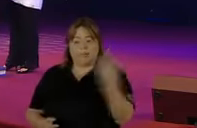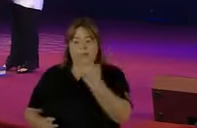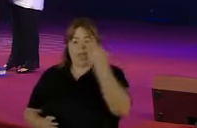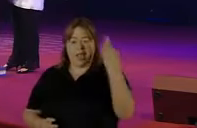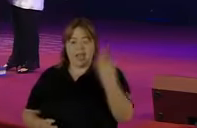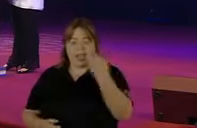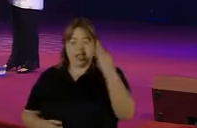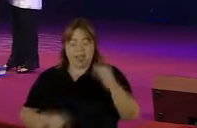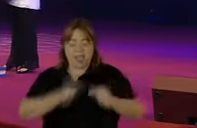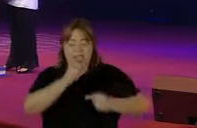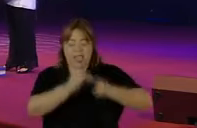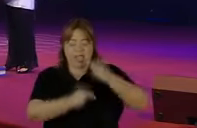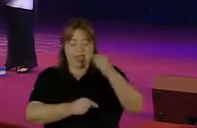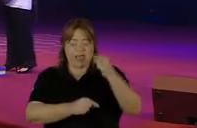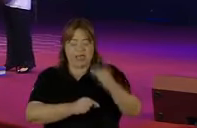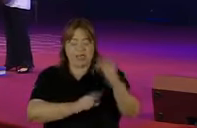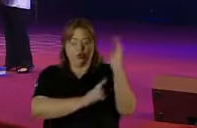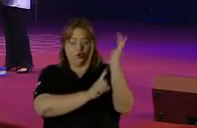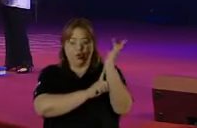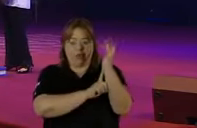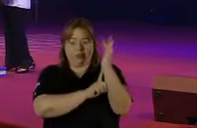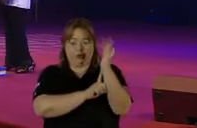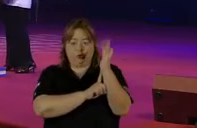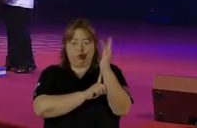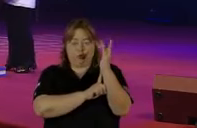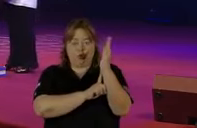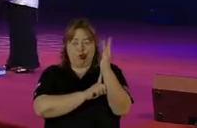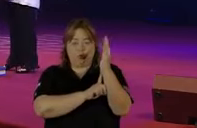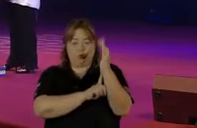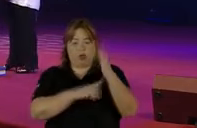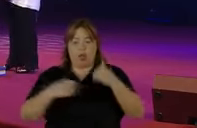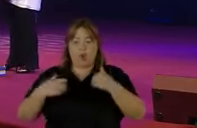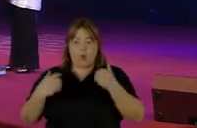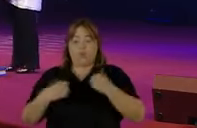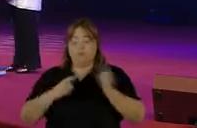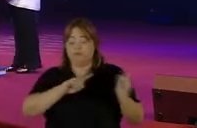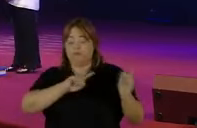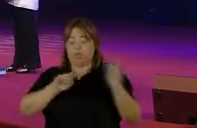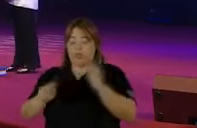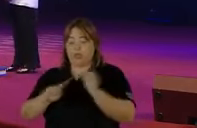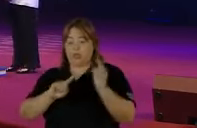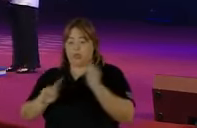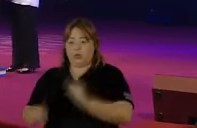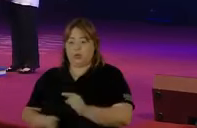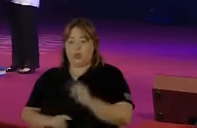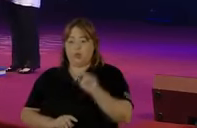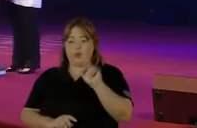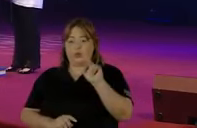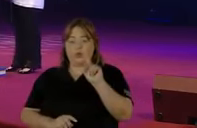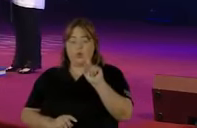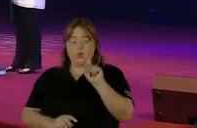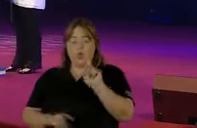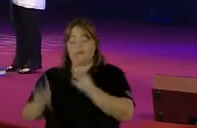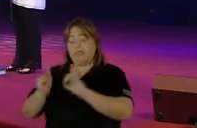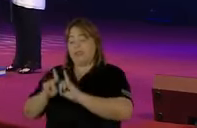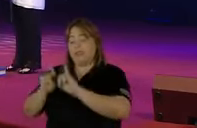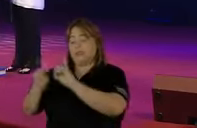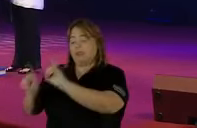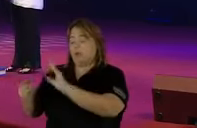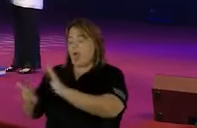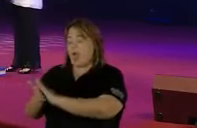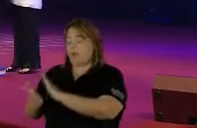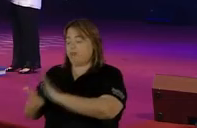más poderosa se reúne para adorar a Dios. Así que venga, los jueves estamos haciendo el discipulado por Zoom. Ha